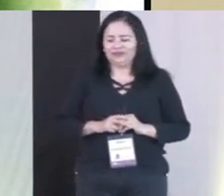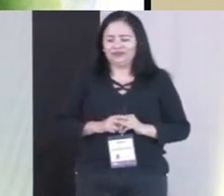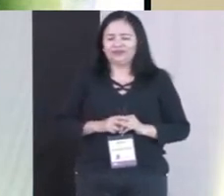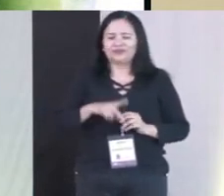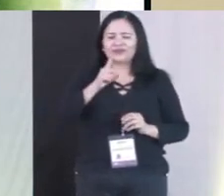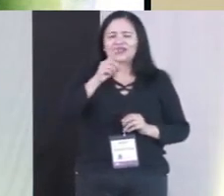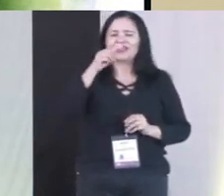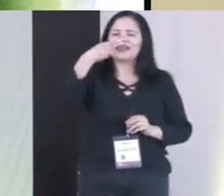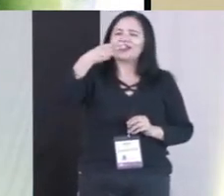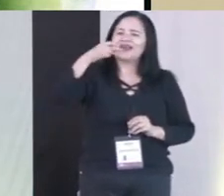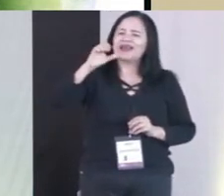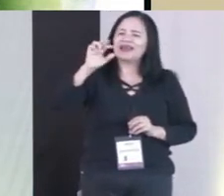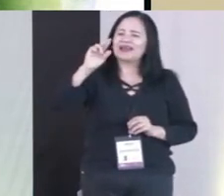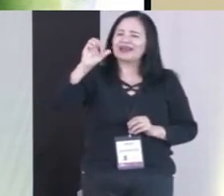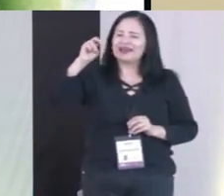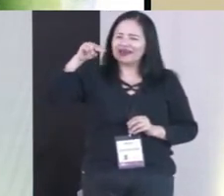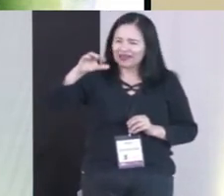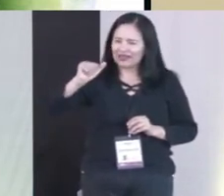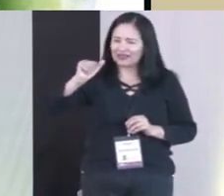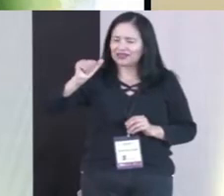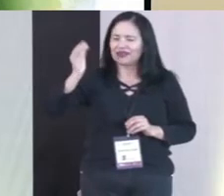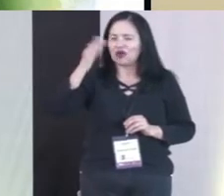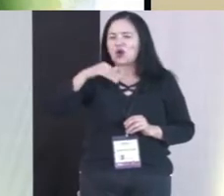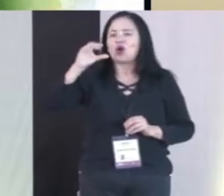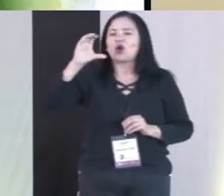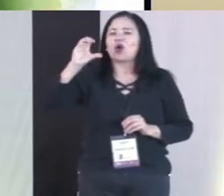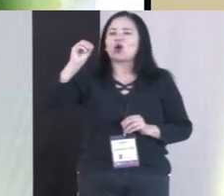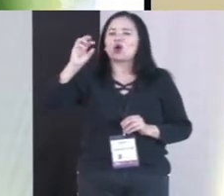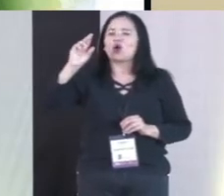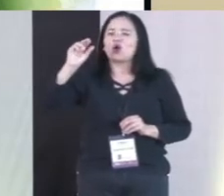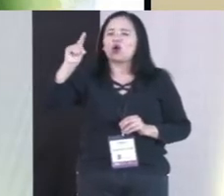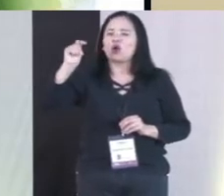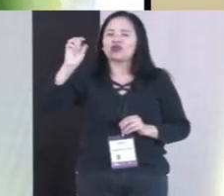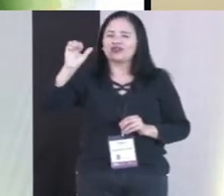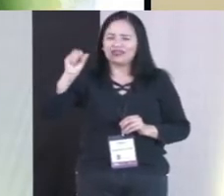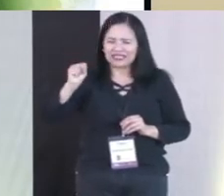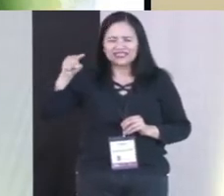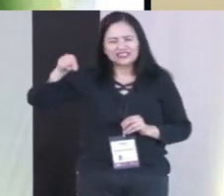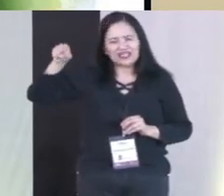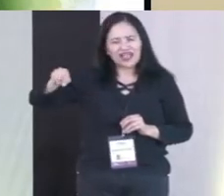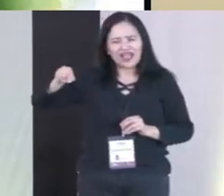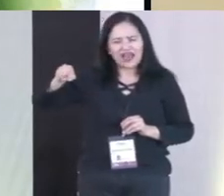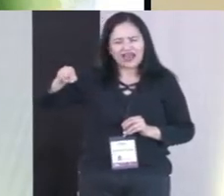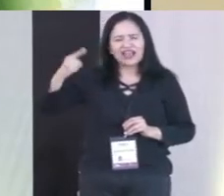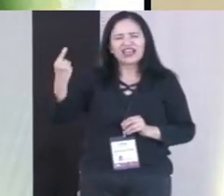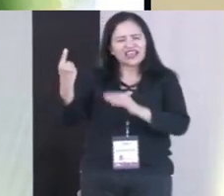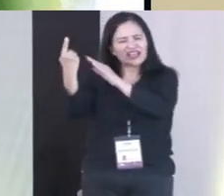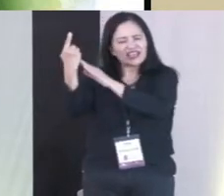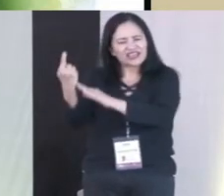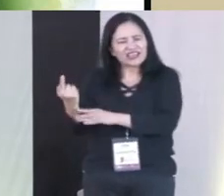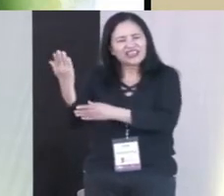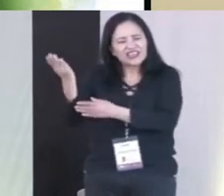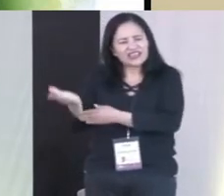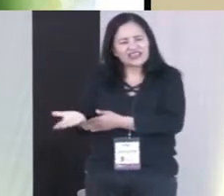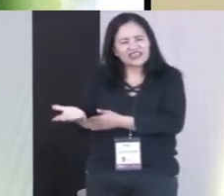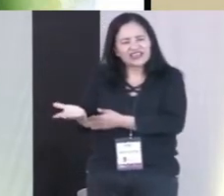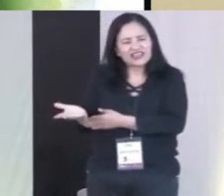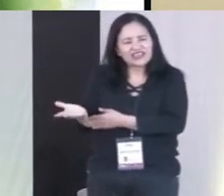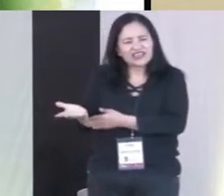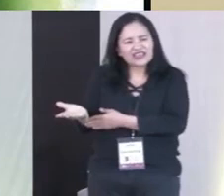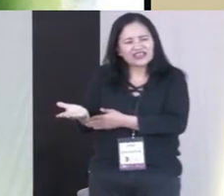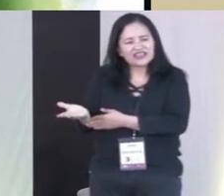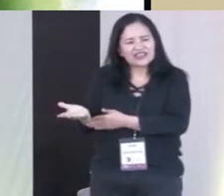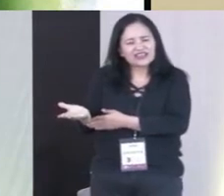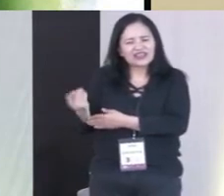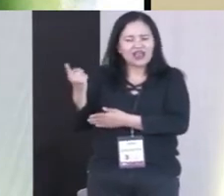Hernán Cortés es una figura muy peculiar porque yo no digo los españoles nos conquistaron, porque no creo en